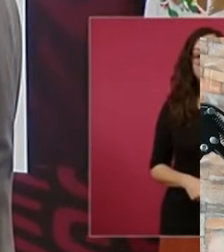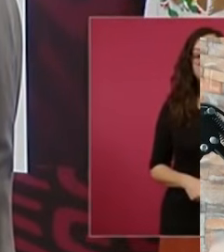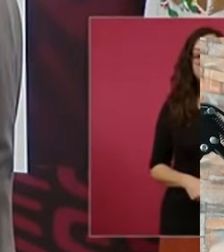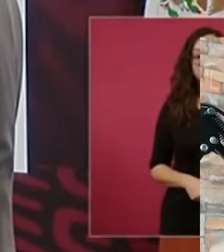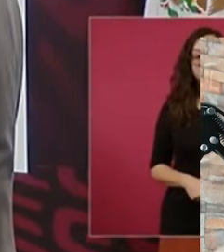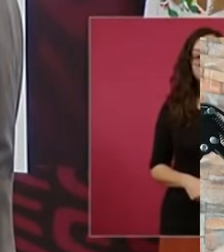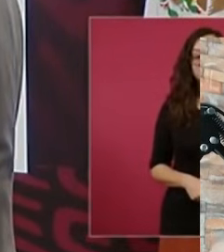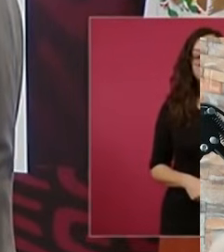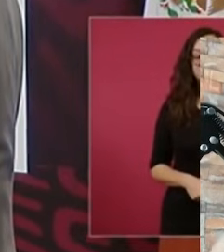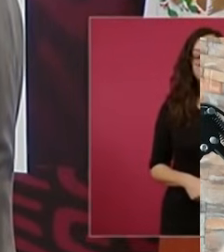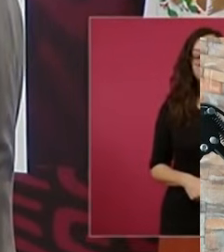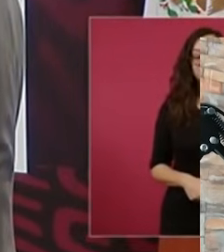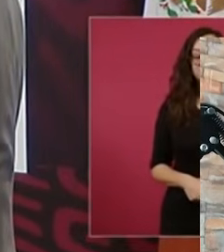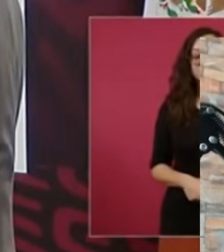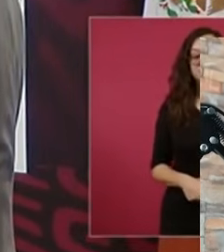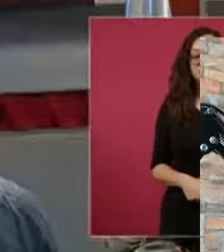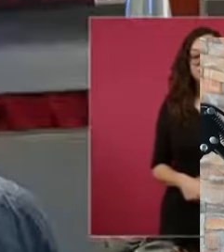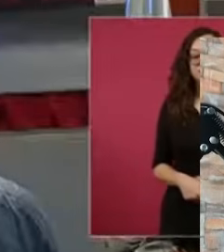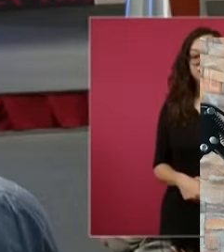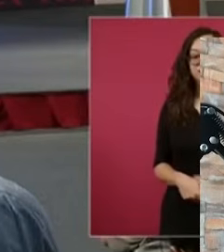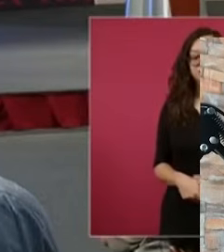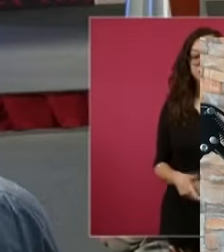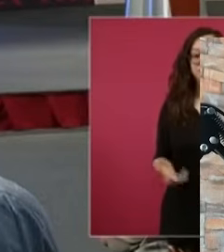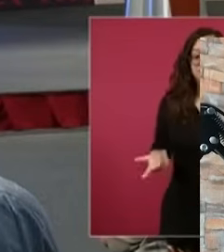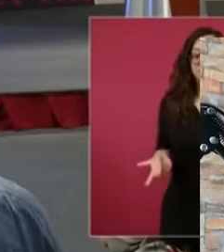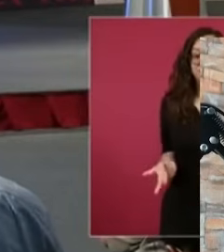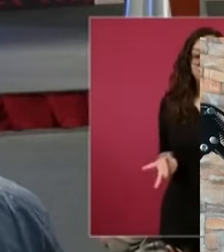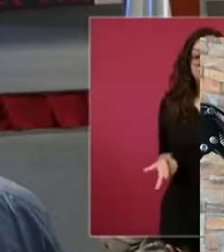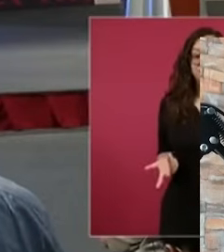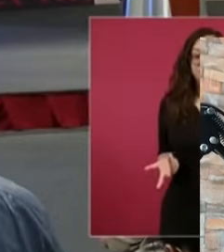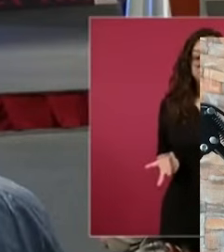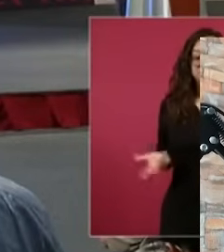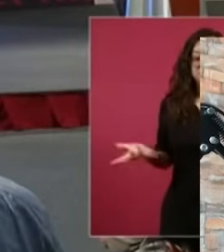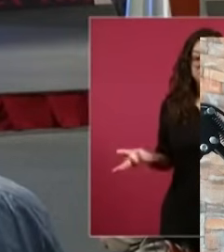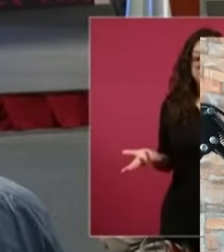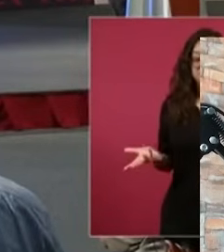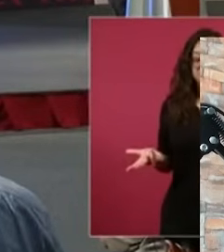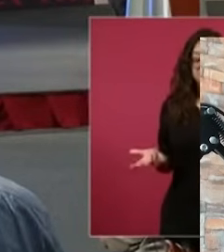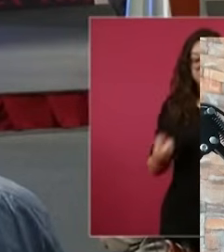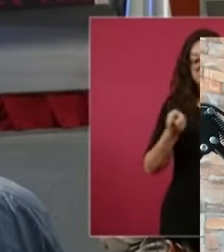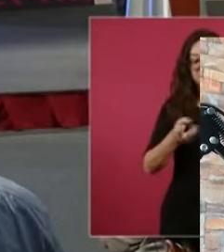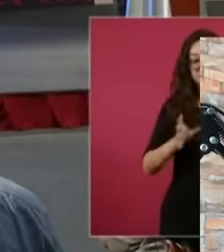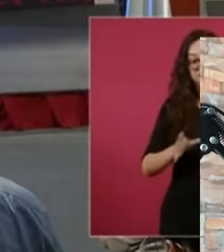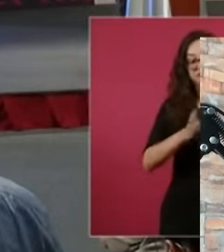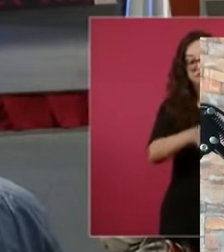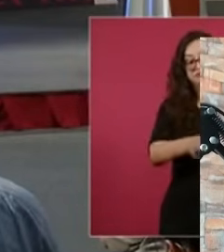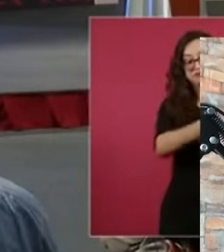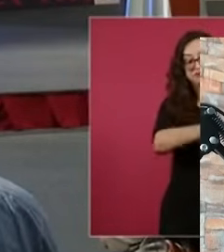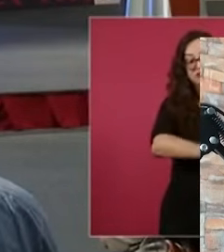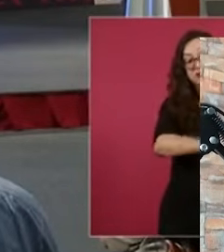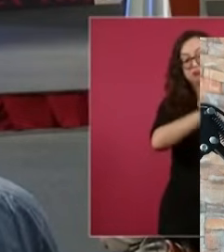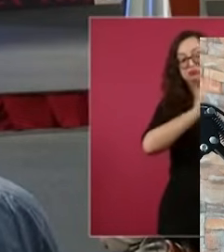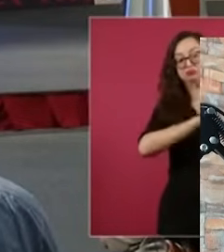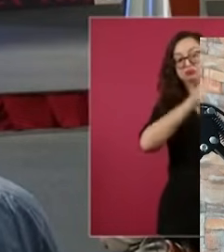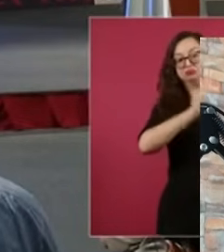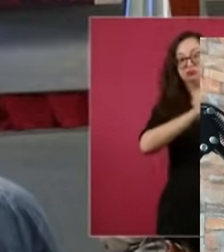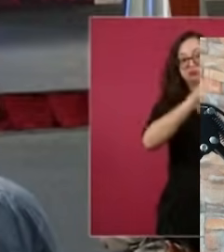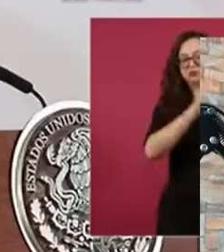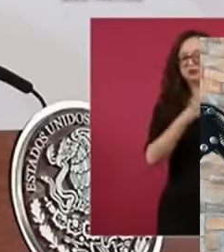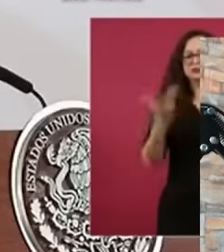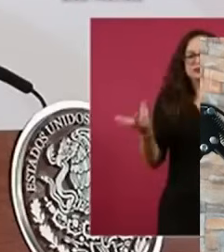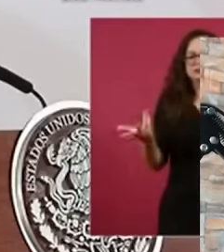representan a la oposición. tiene todo su derecho, ¿no?,